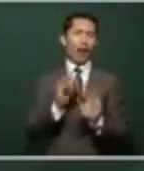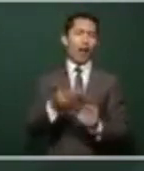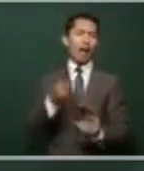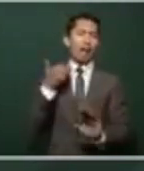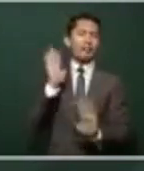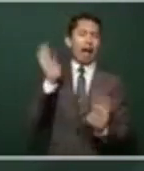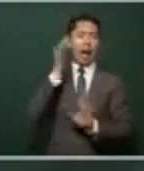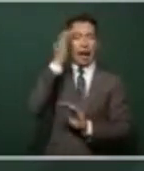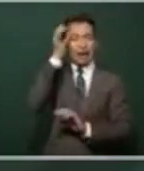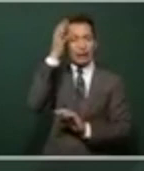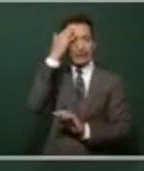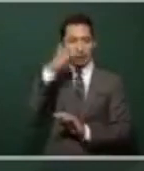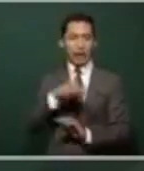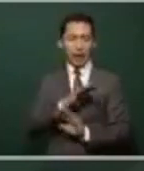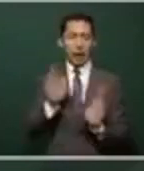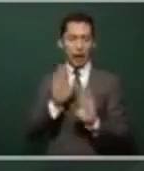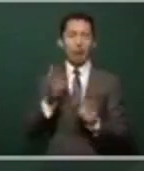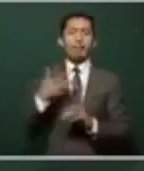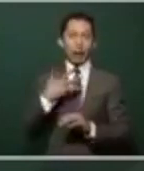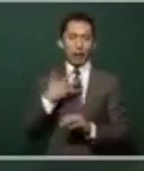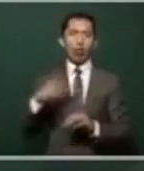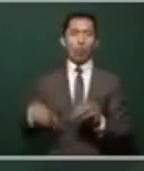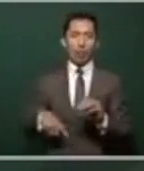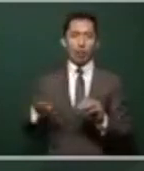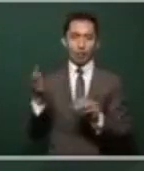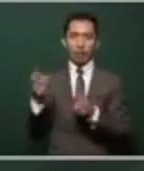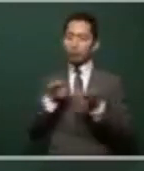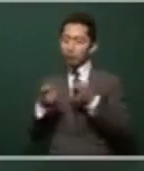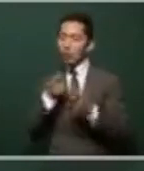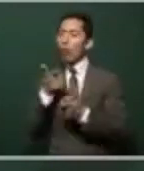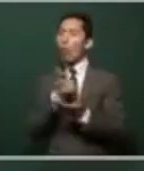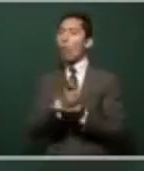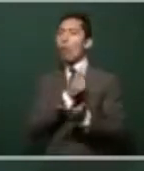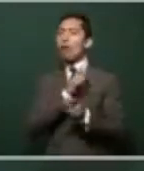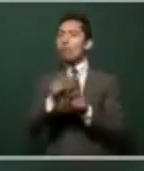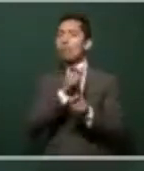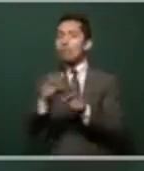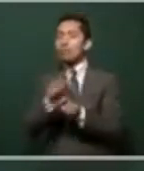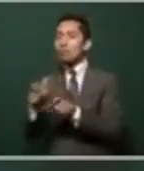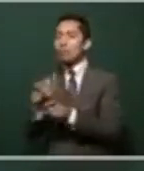El gobierno maneja la nómina y los maestros